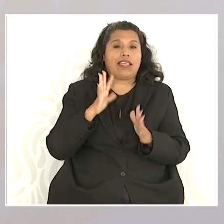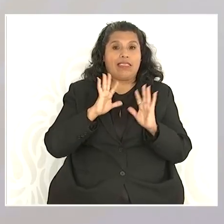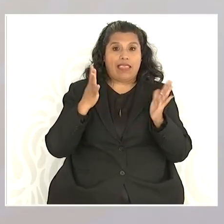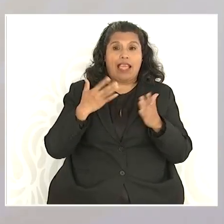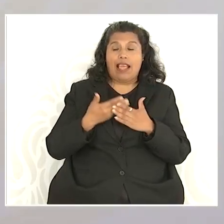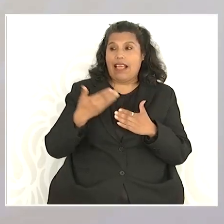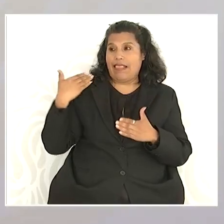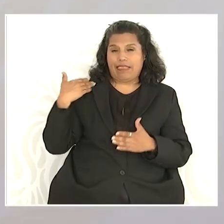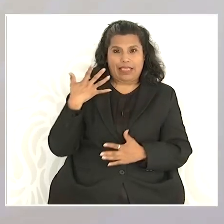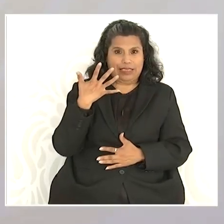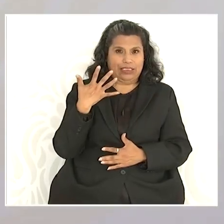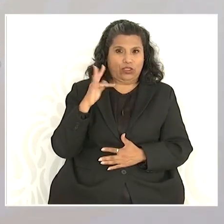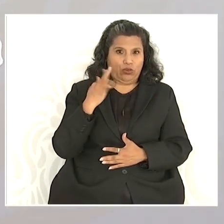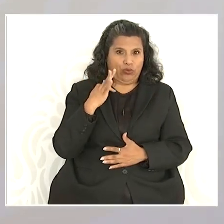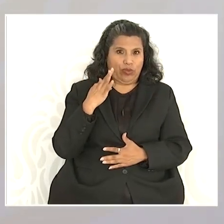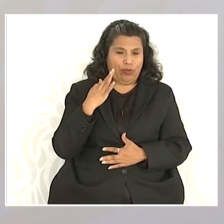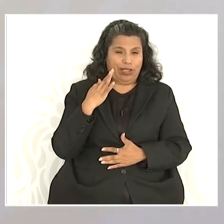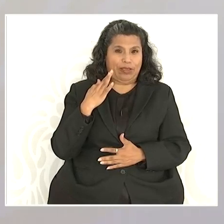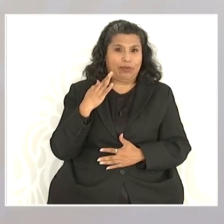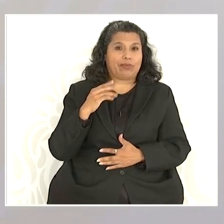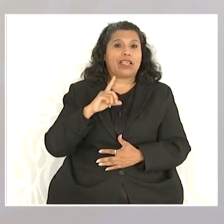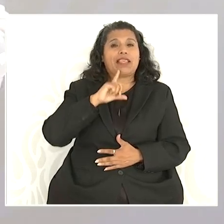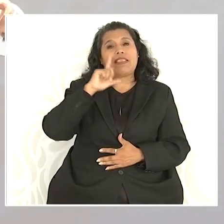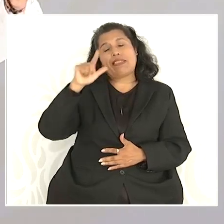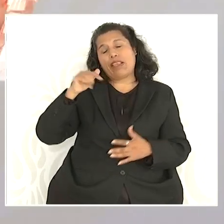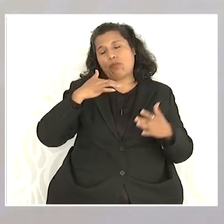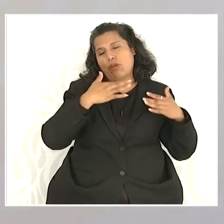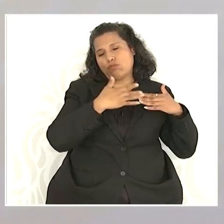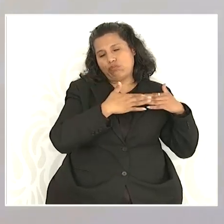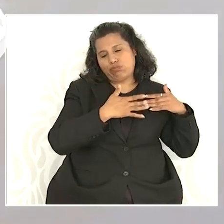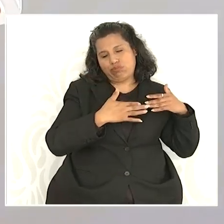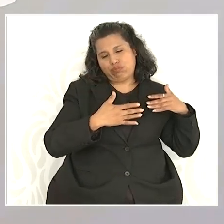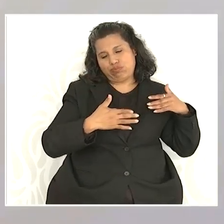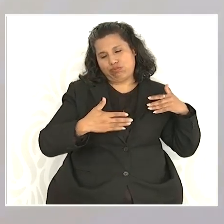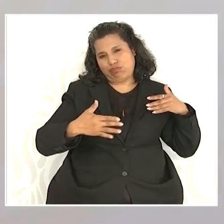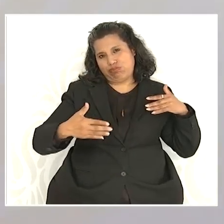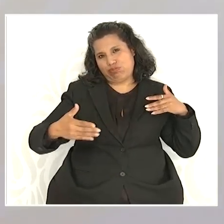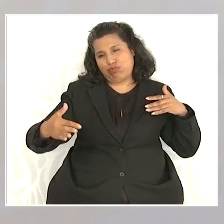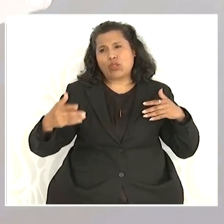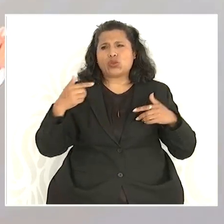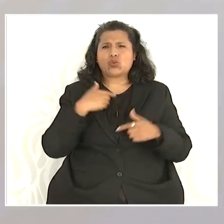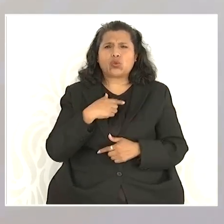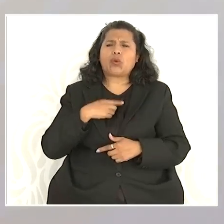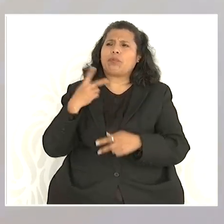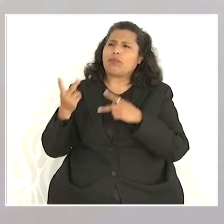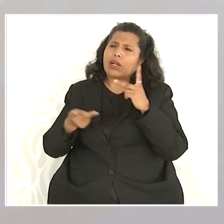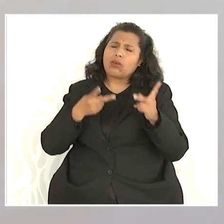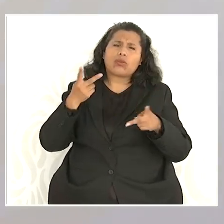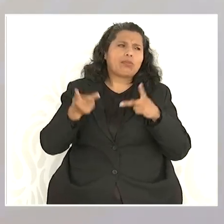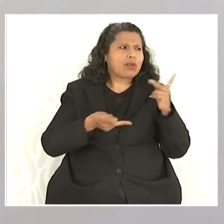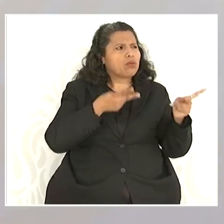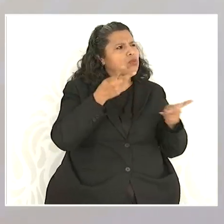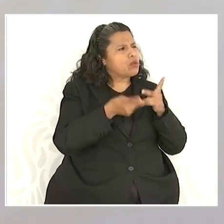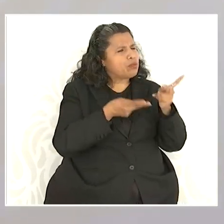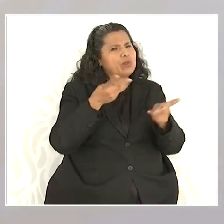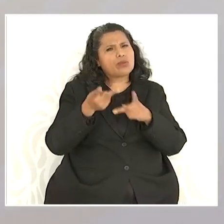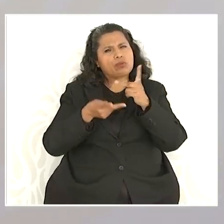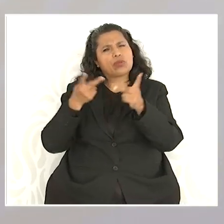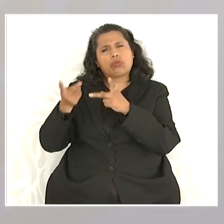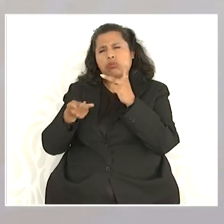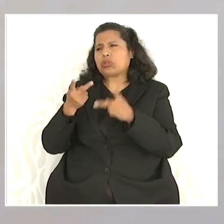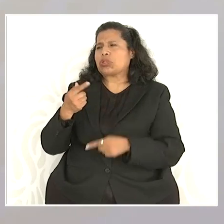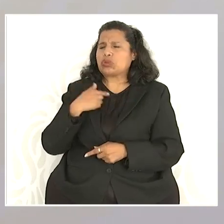febrero y durante toda mi campaña me dediqué a preguntarle al pueblo de México en la plaza